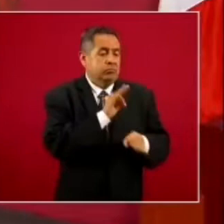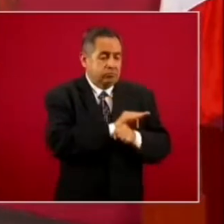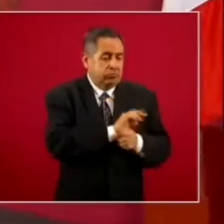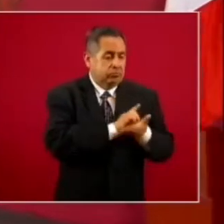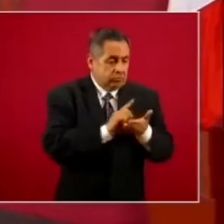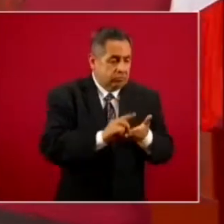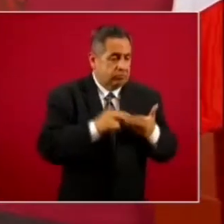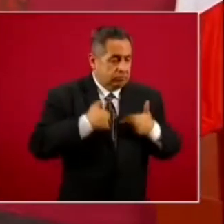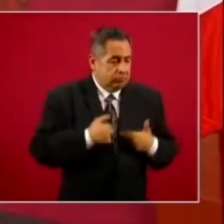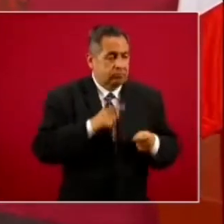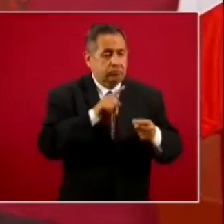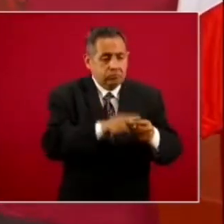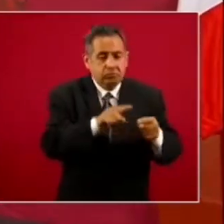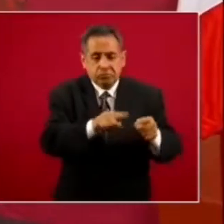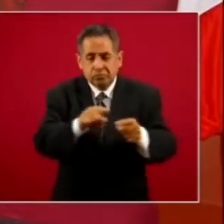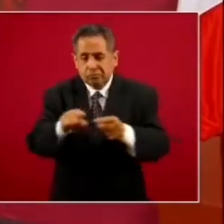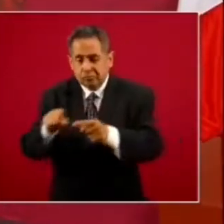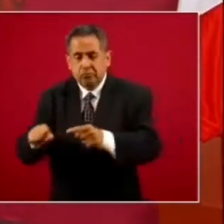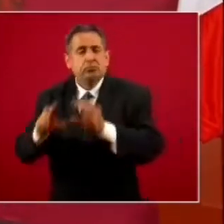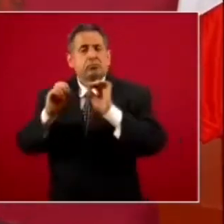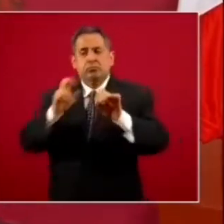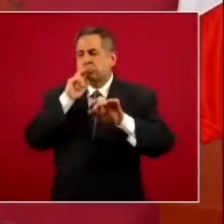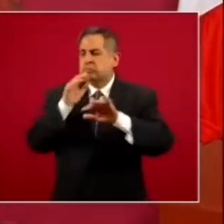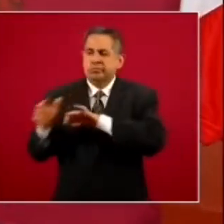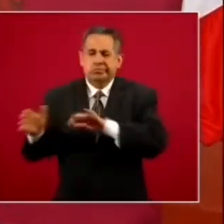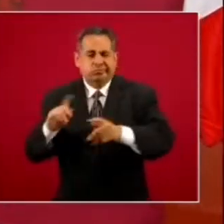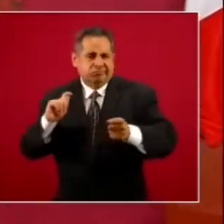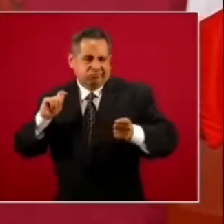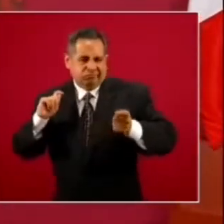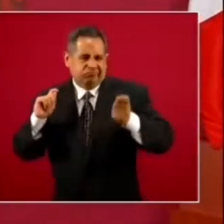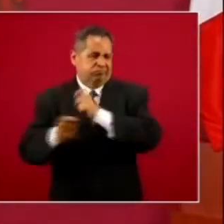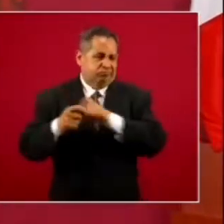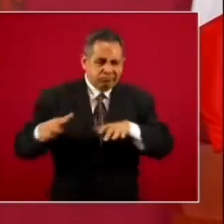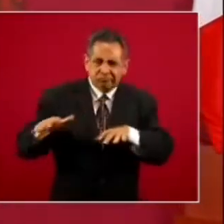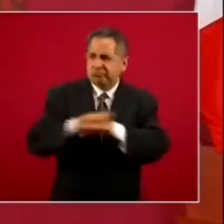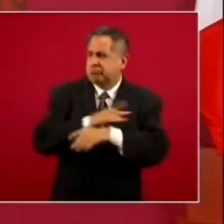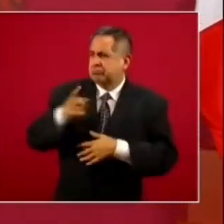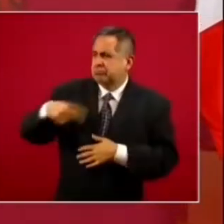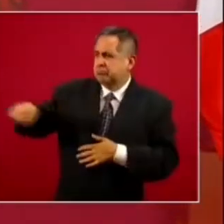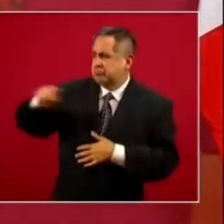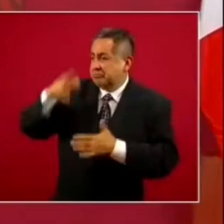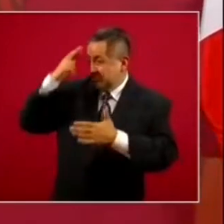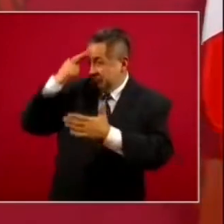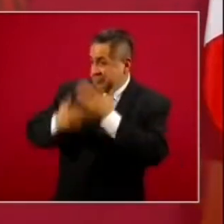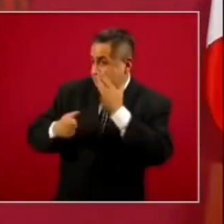humanos o cambiar al régimen que viola los derechos humanos?